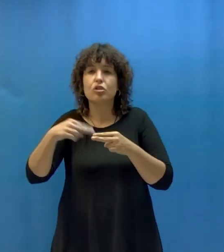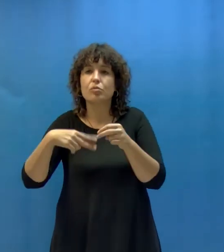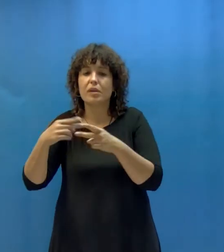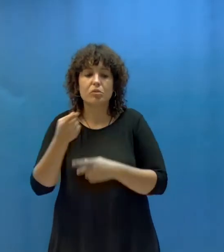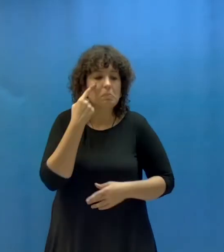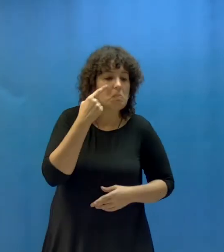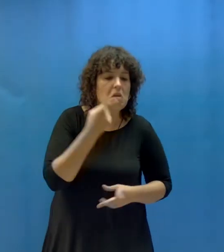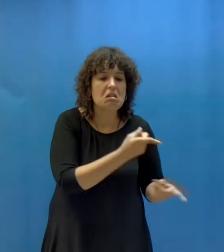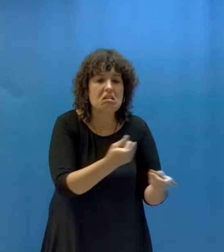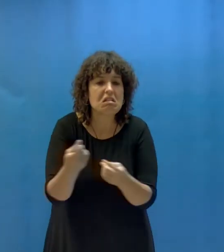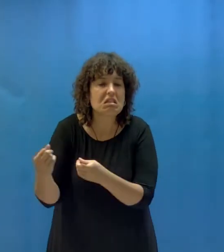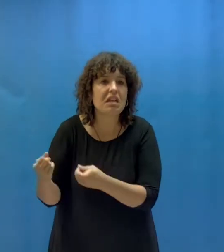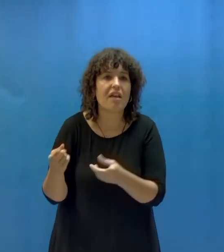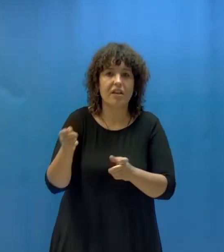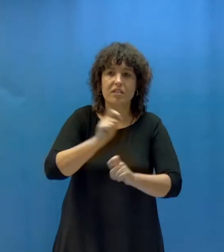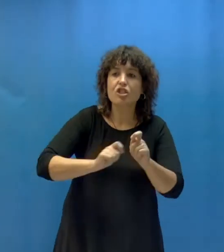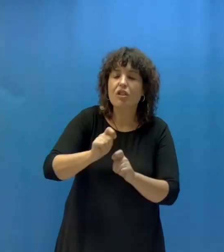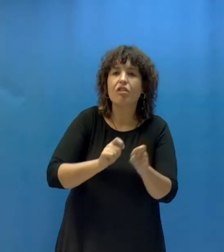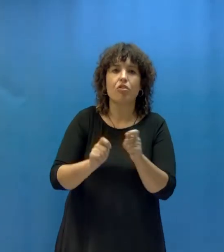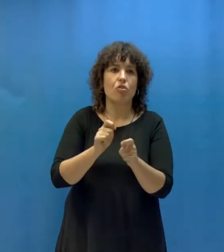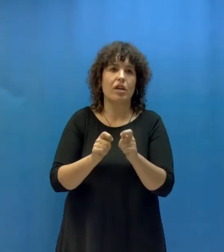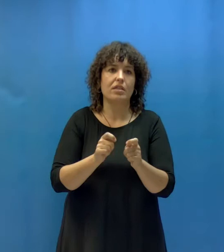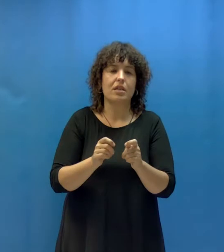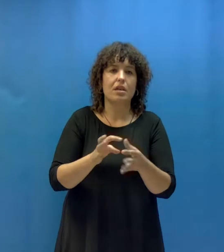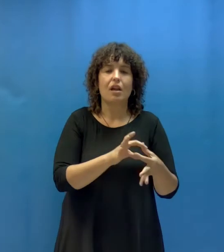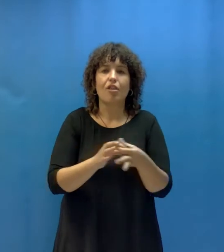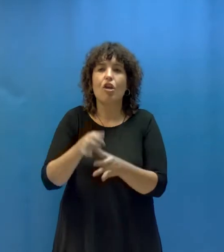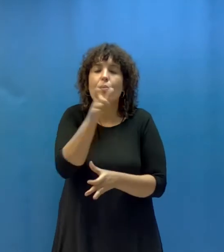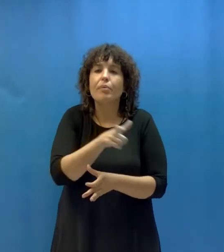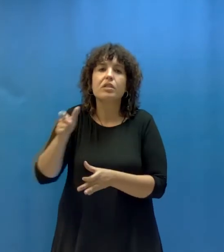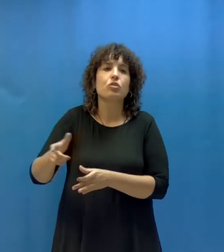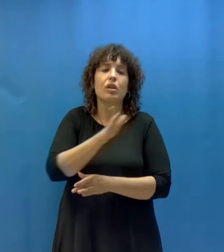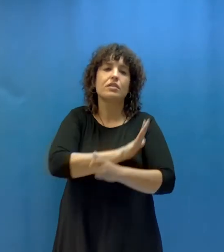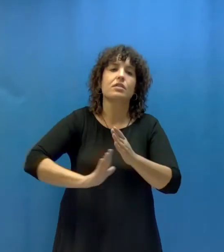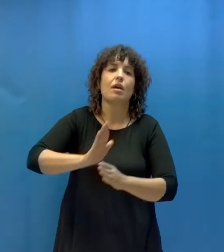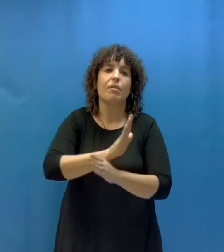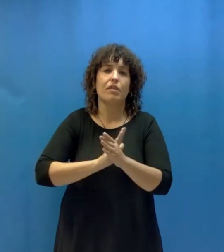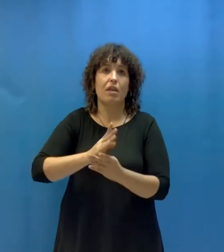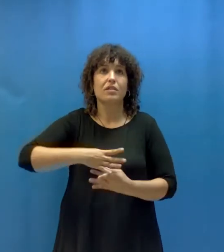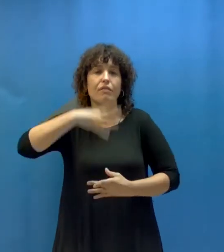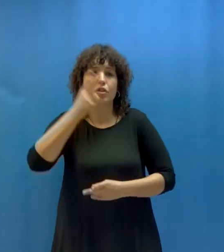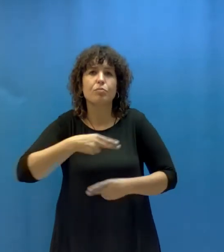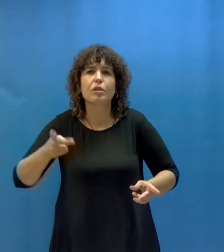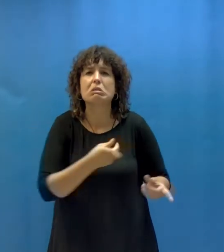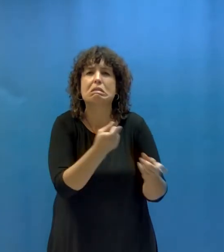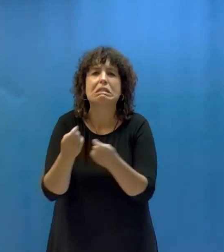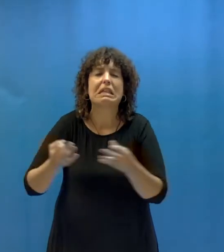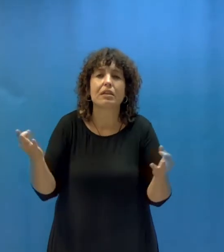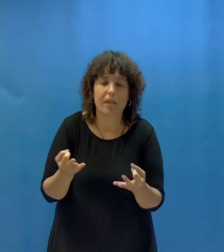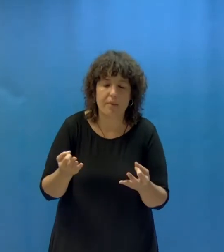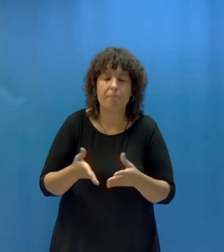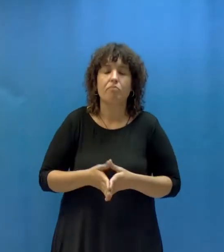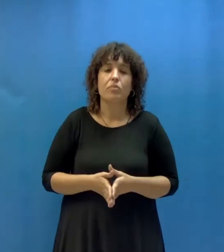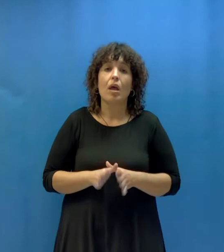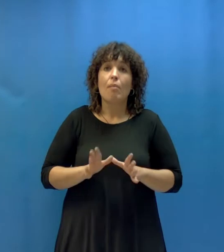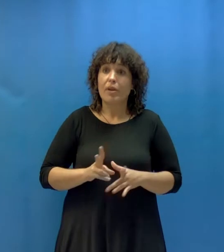tenemos de la mano de asociaciones que representan al colectivo de la discapacidad, qué necesidades tenemos en los edificios públicos. Mientras tanto, estos dos